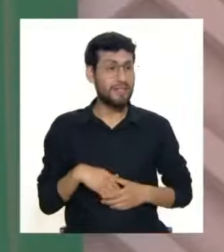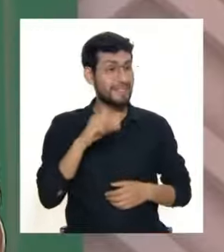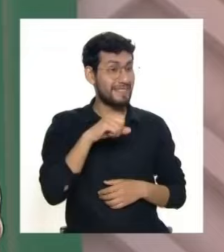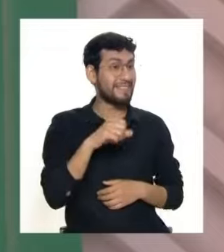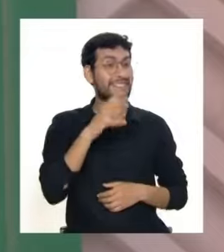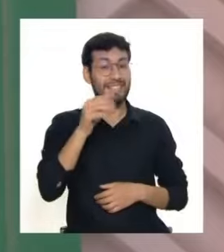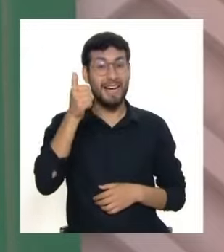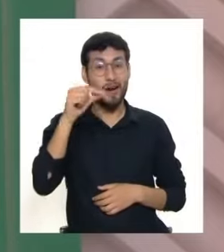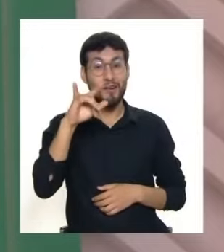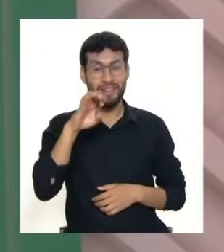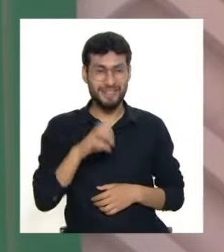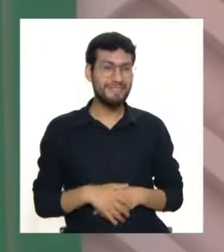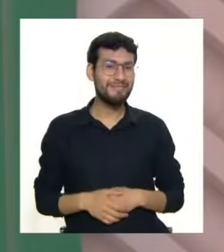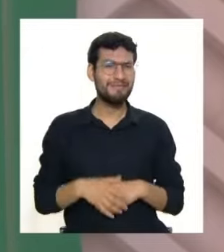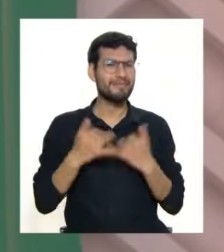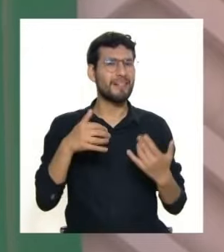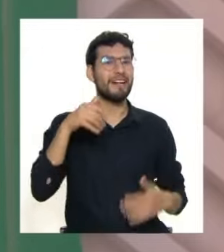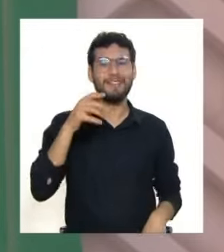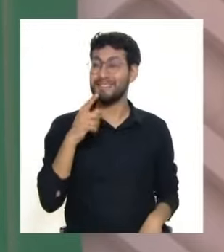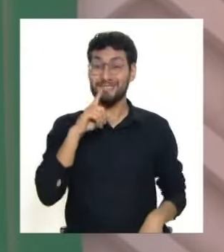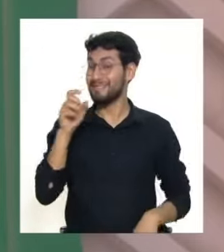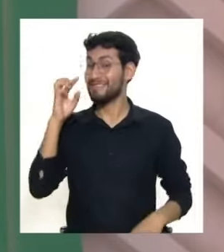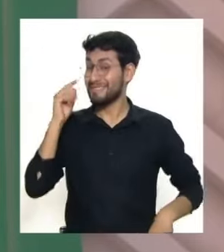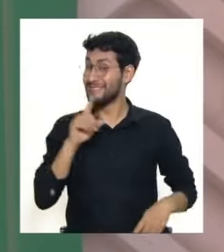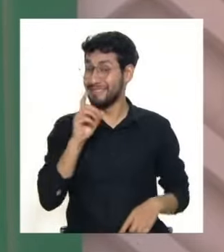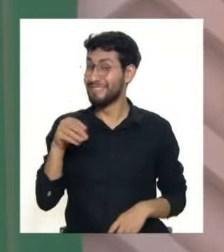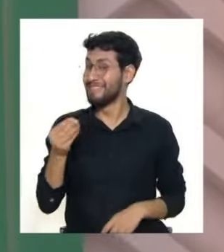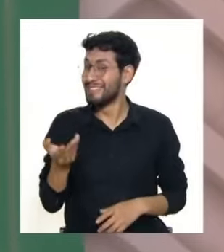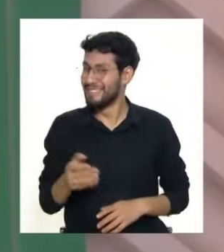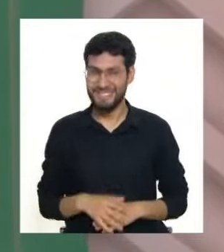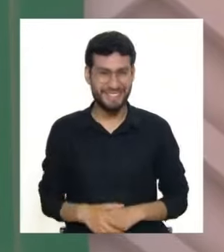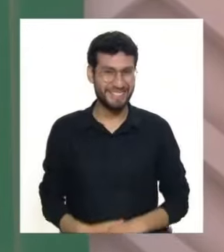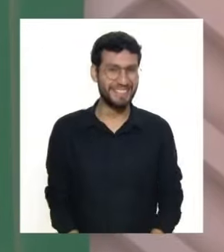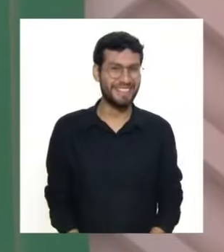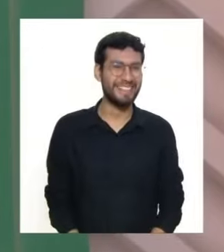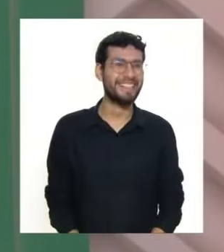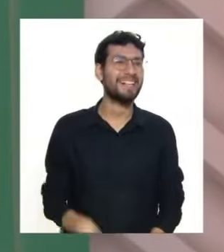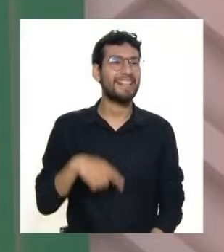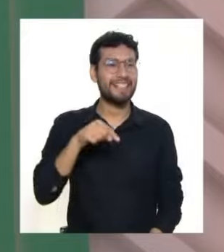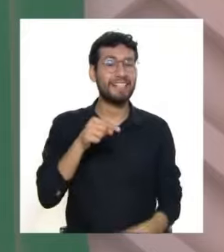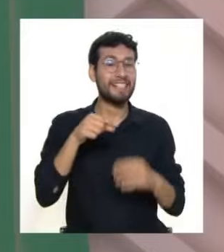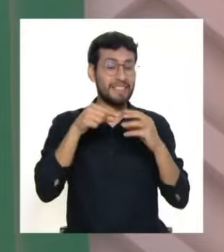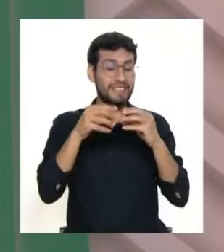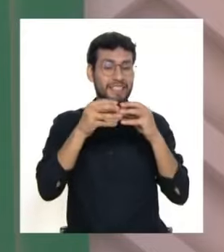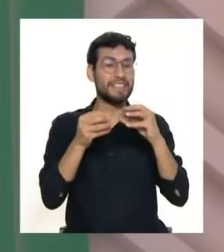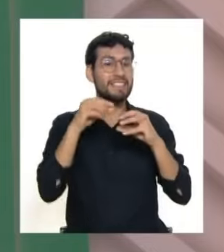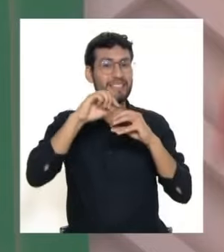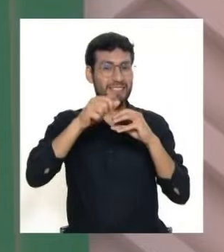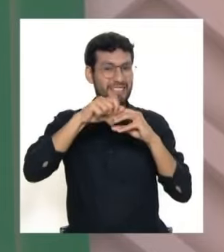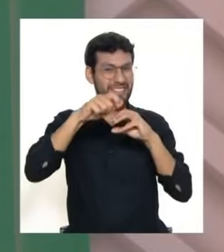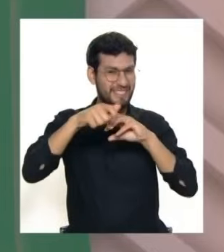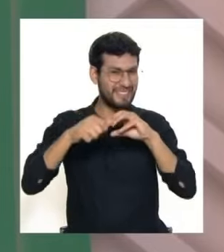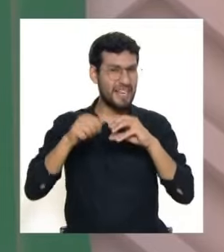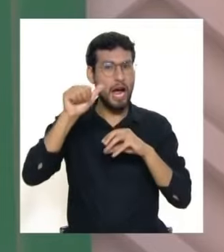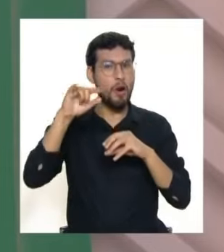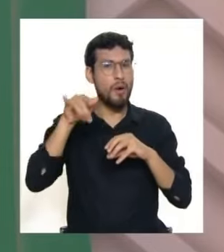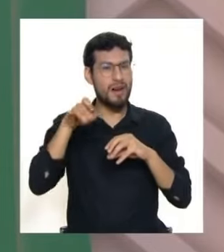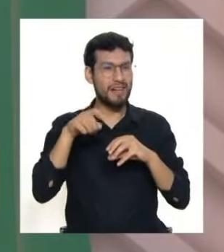aguaje. En el caso del aguaje... ¿Por qué preguntar a Piso? Ahora, el aguaje, si bien es cierto, tiene buena cantidad